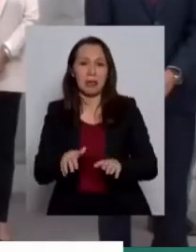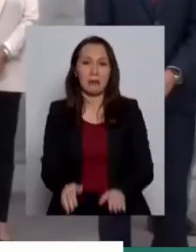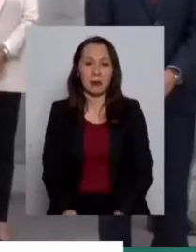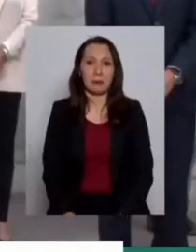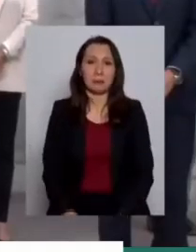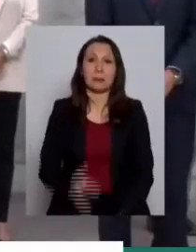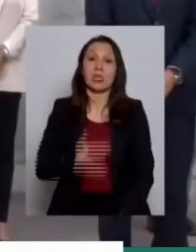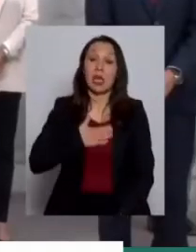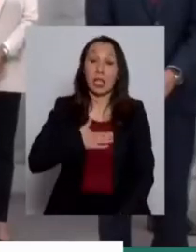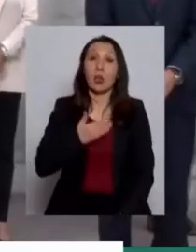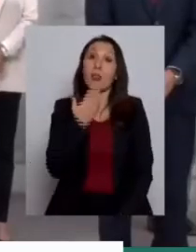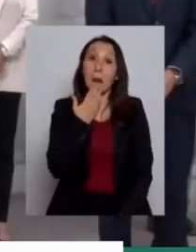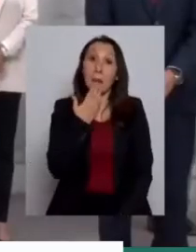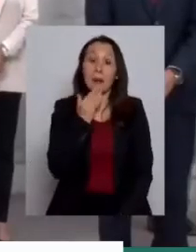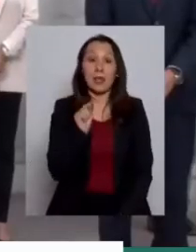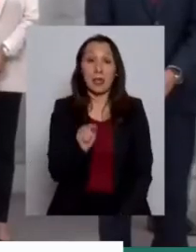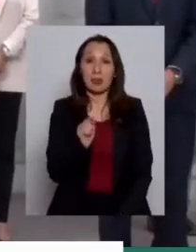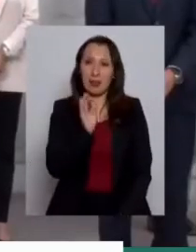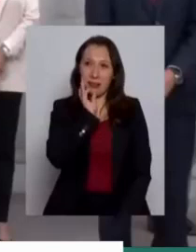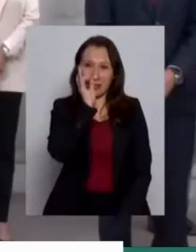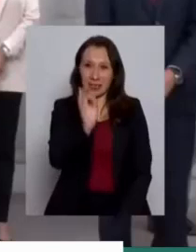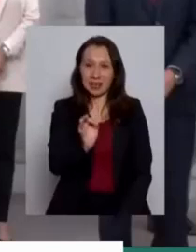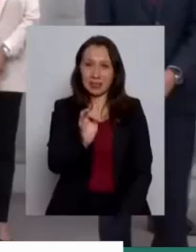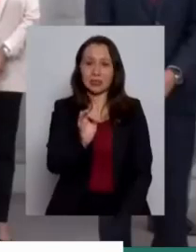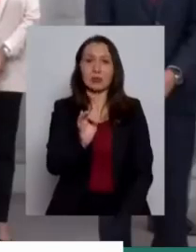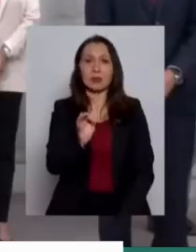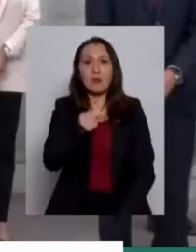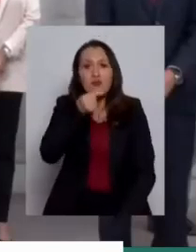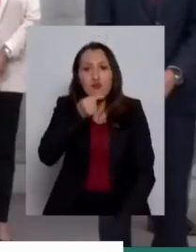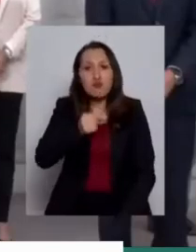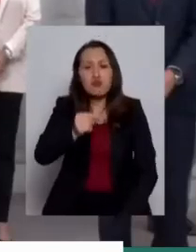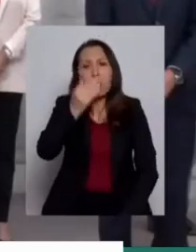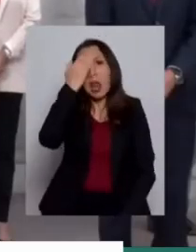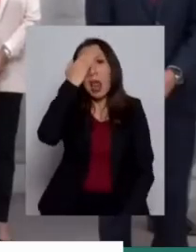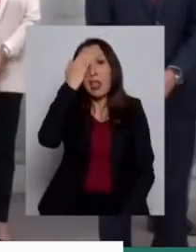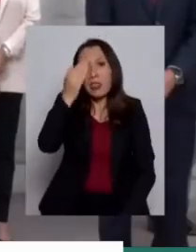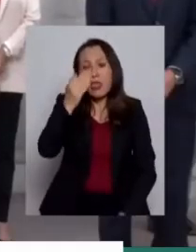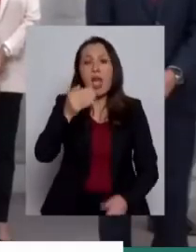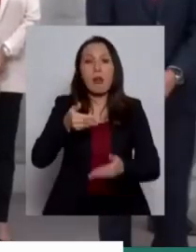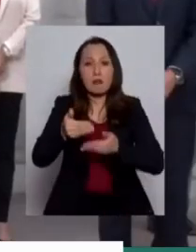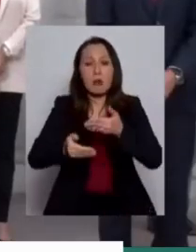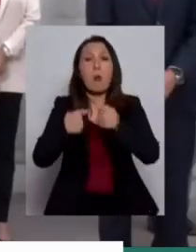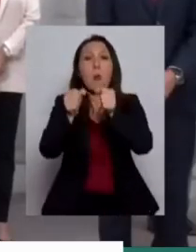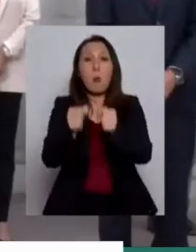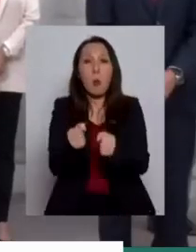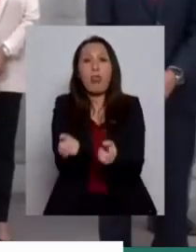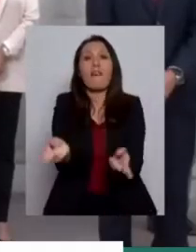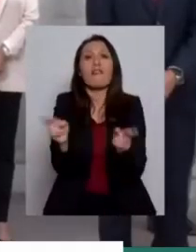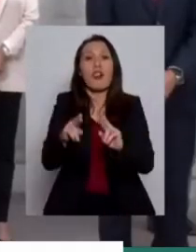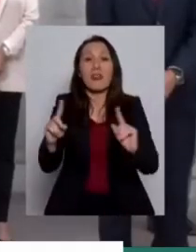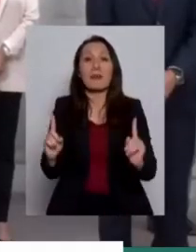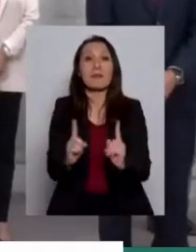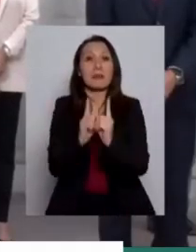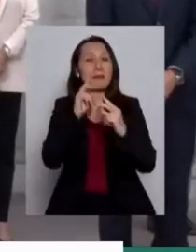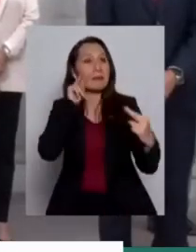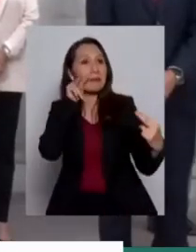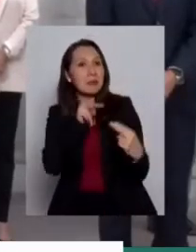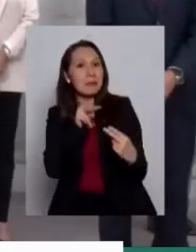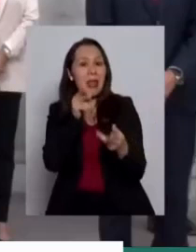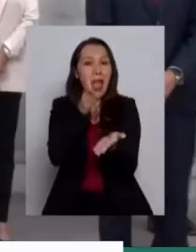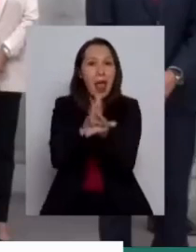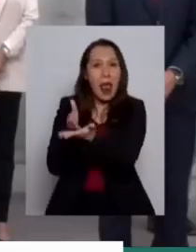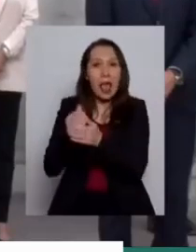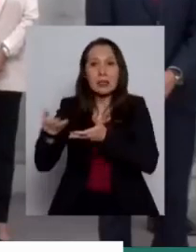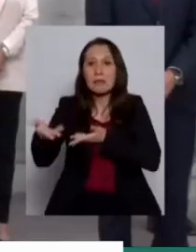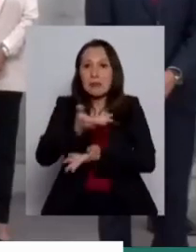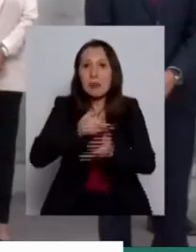acuerdo para mejorar el sistema de pensiones. Y en ese contexto recalcó que el clima que estamos viviendo hoy en día de temor, de descalificación, de amenazas, de